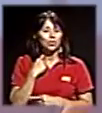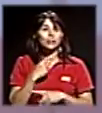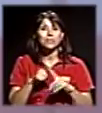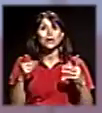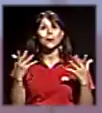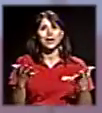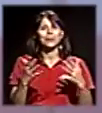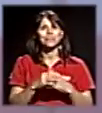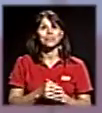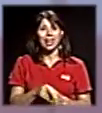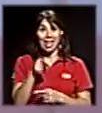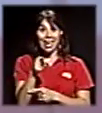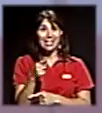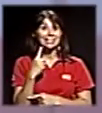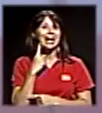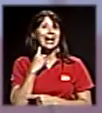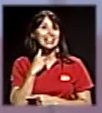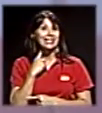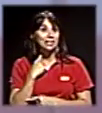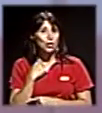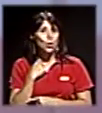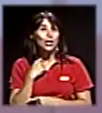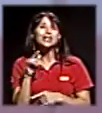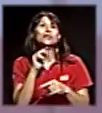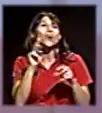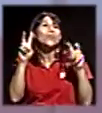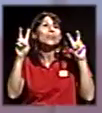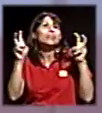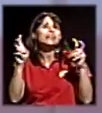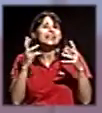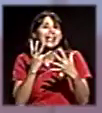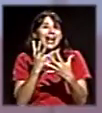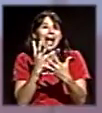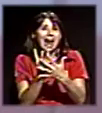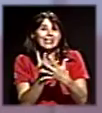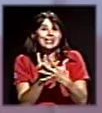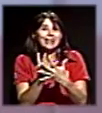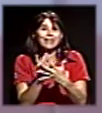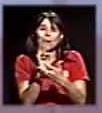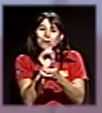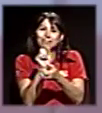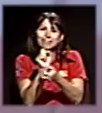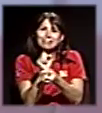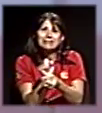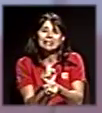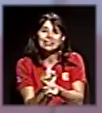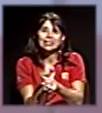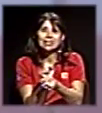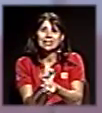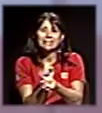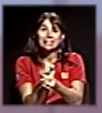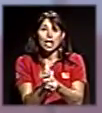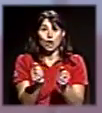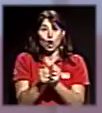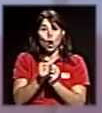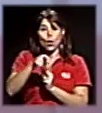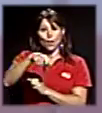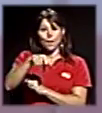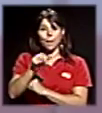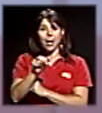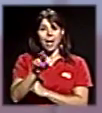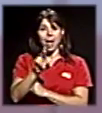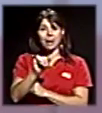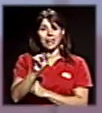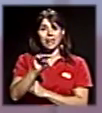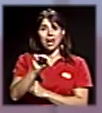bueno esa adicción es una especie de cárcel y lo que intentamos o intento con con parinama y Gracias